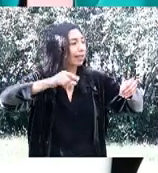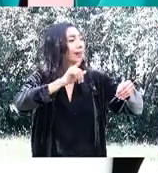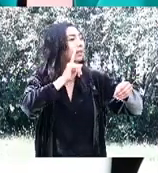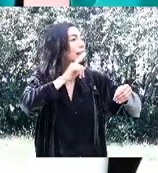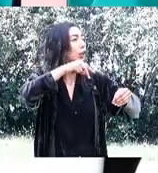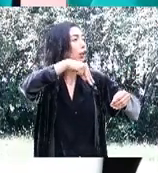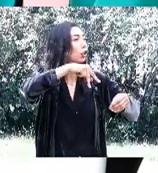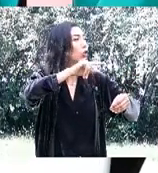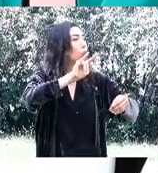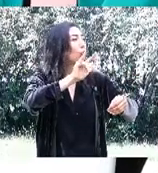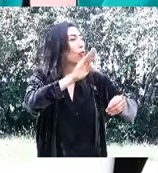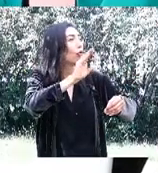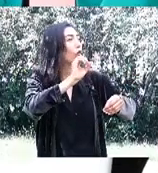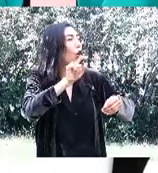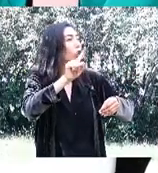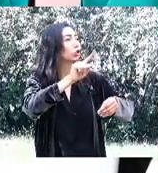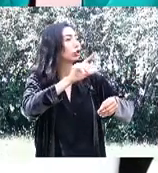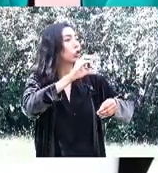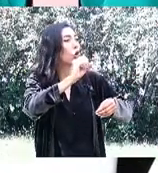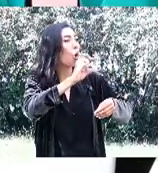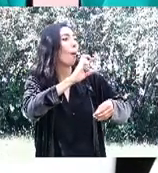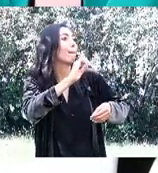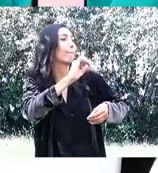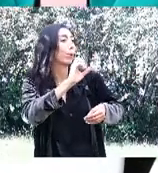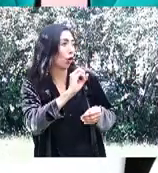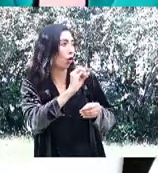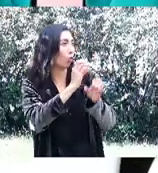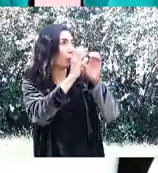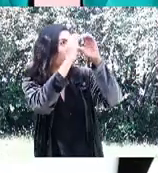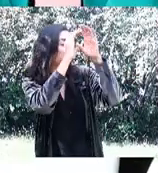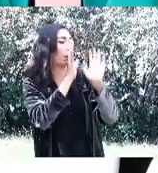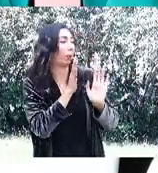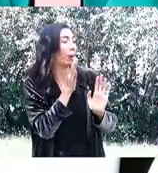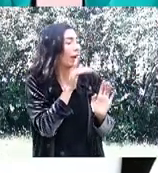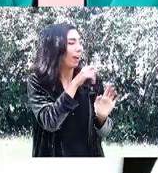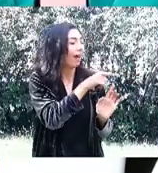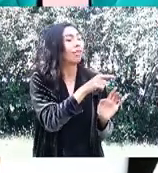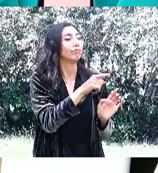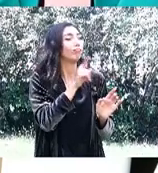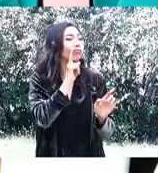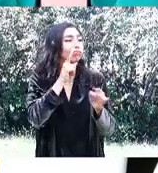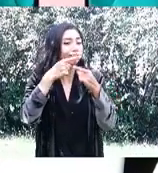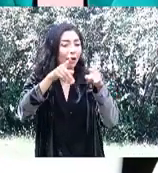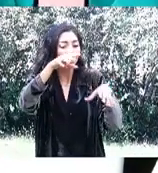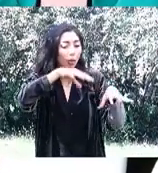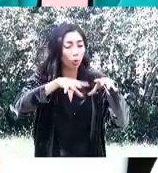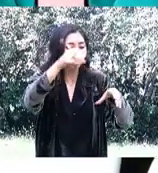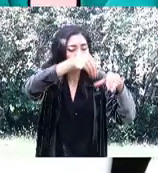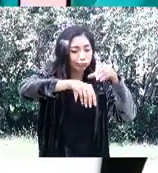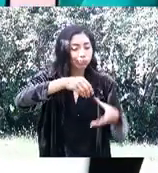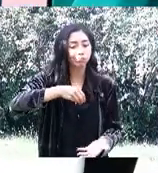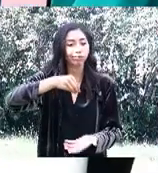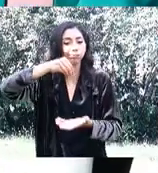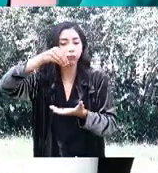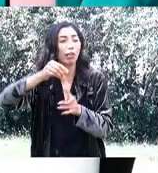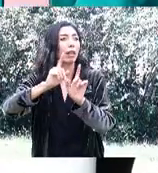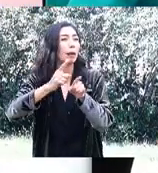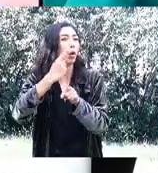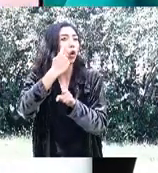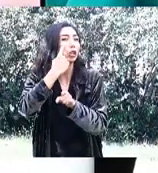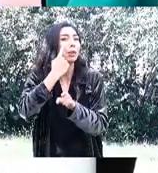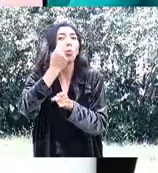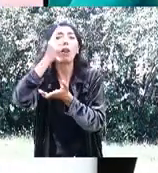copios y también unas guías de observación Entonces nosotros va a depender de qué en qué espacio usemos estas guías Con qué cosas nos vamos a